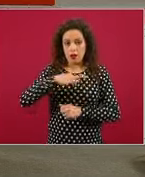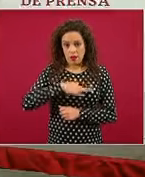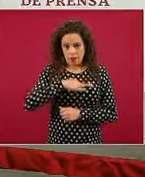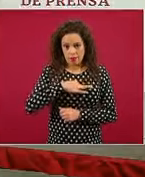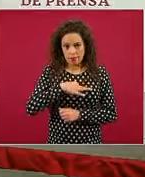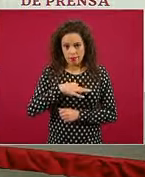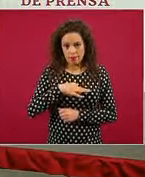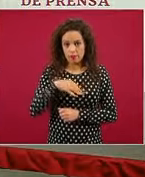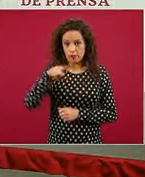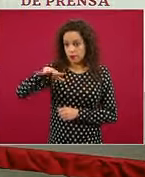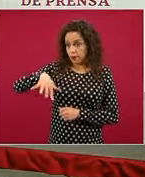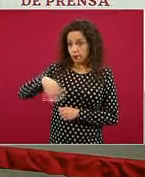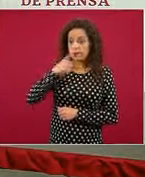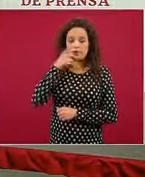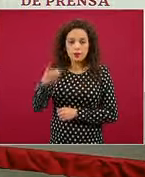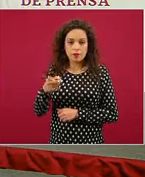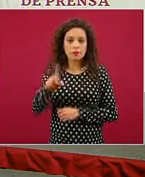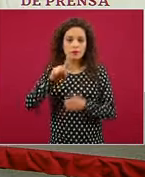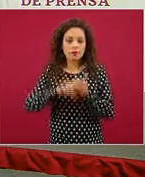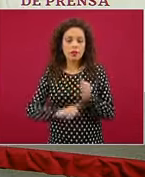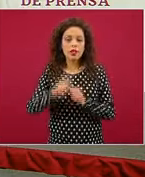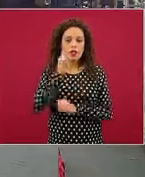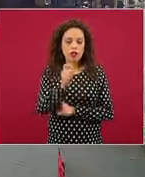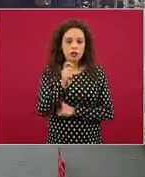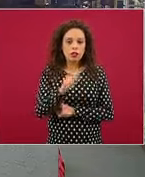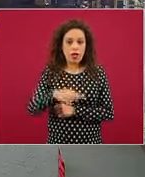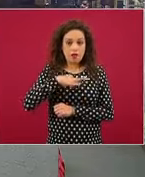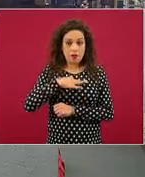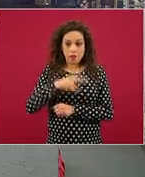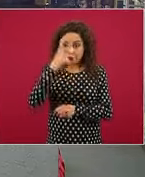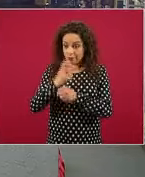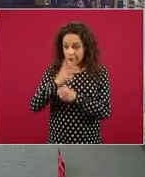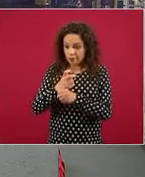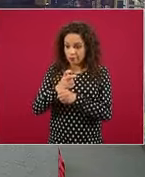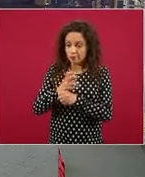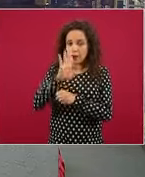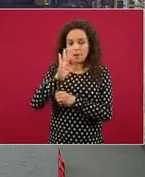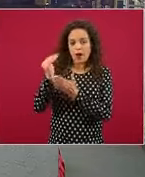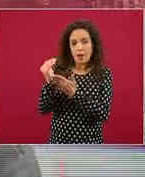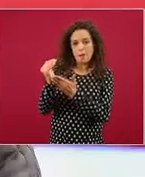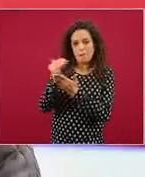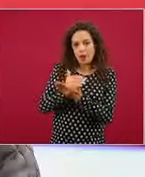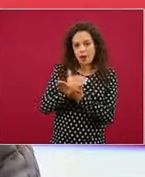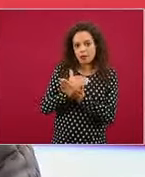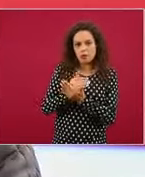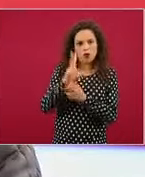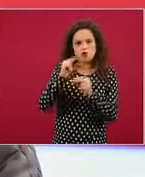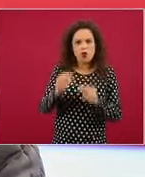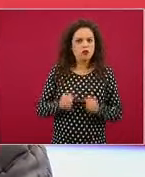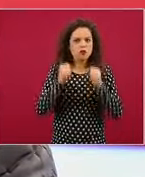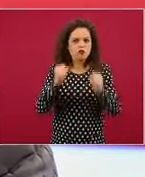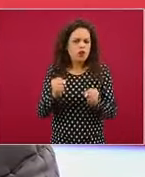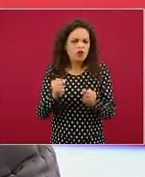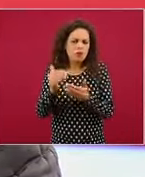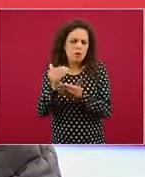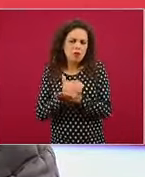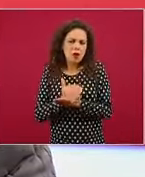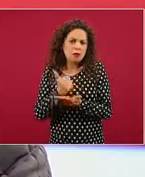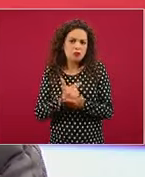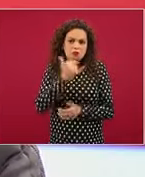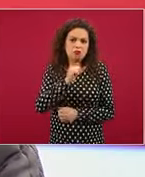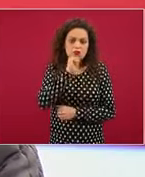usted comenta, que la segunda infección pareciera ser de menor intensidad, de menor gravedad. Hoy un periódico